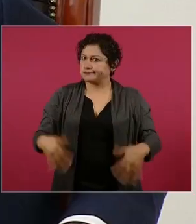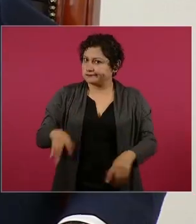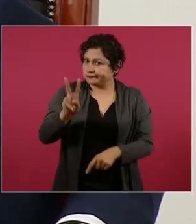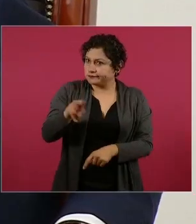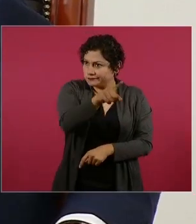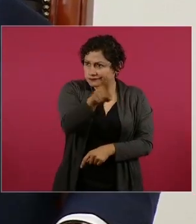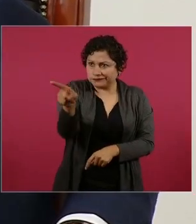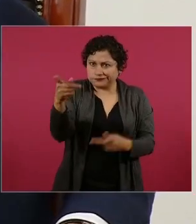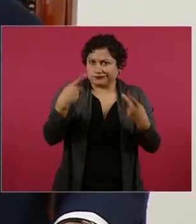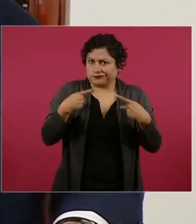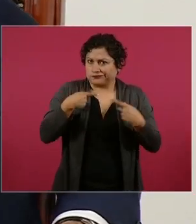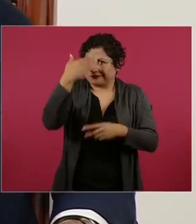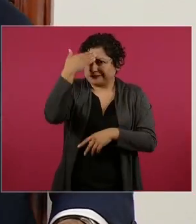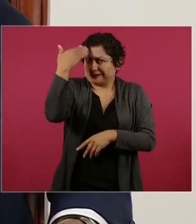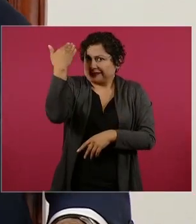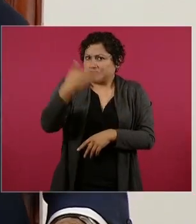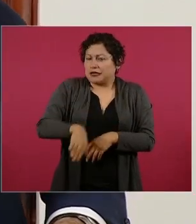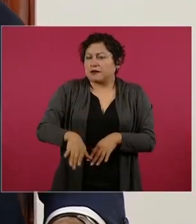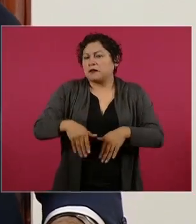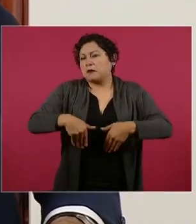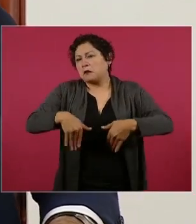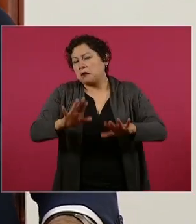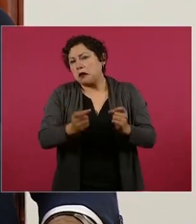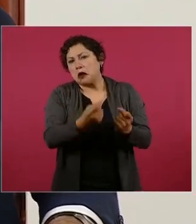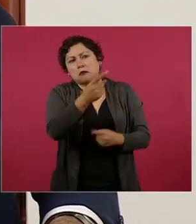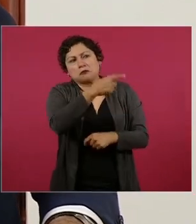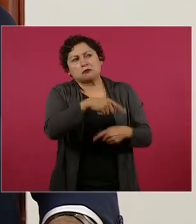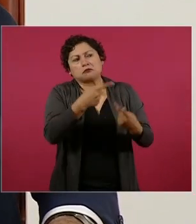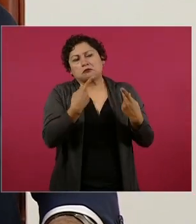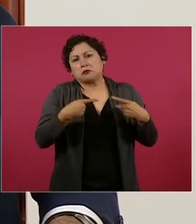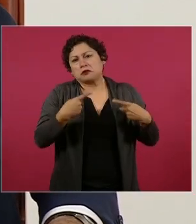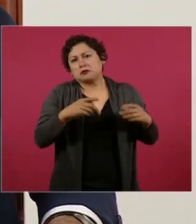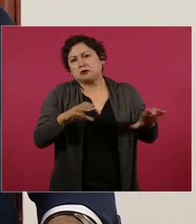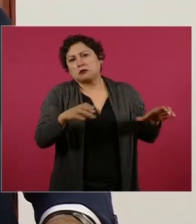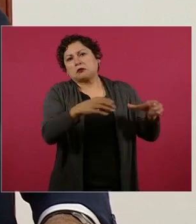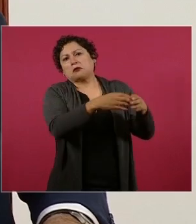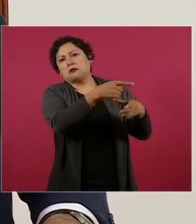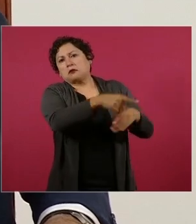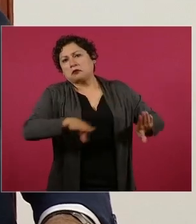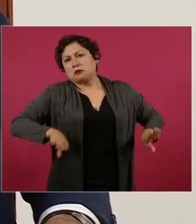a los conservadores y a sus ideólogos,